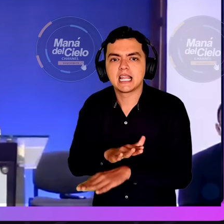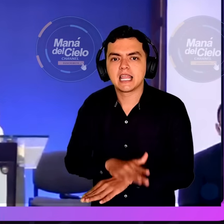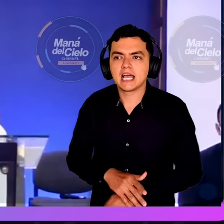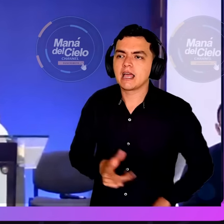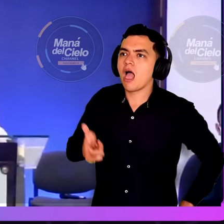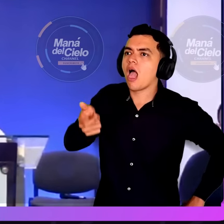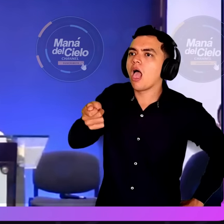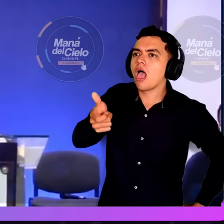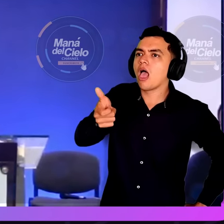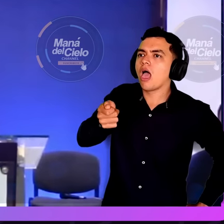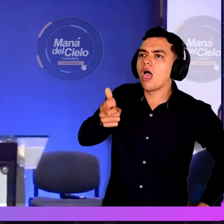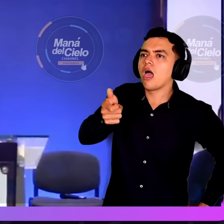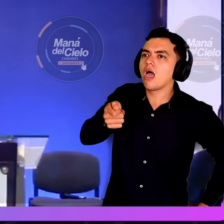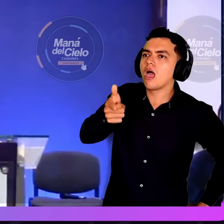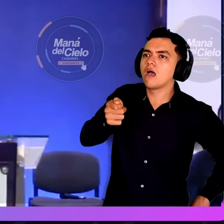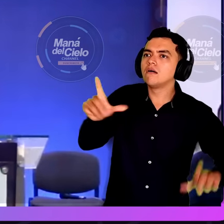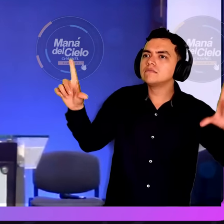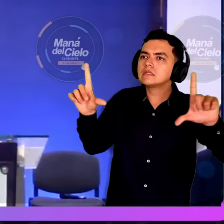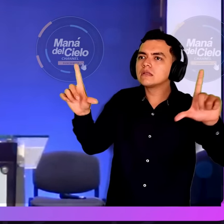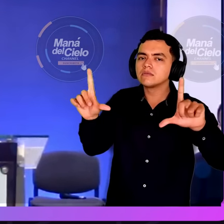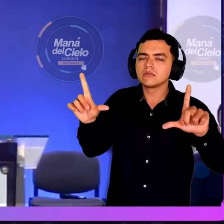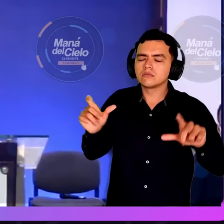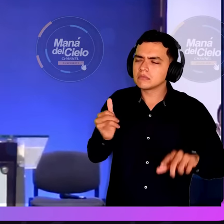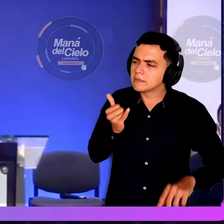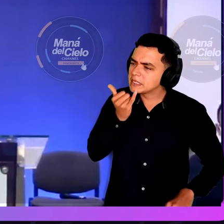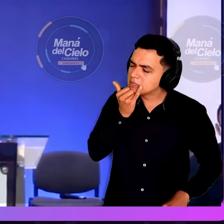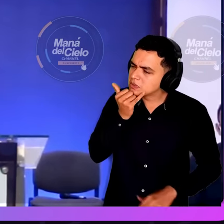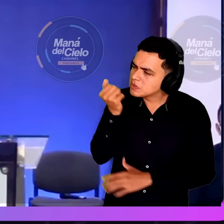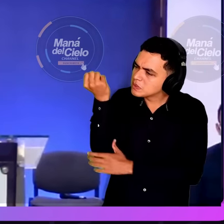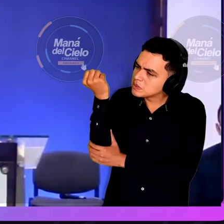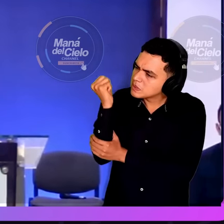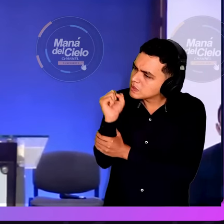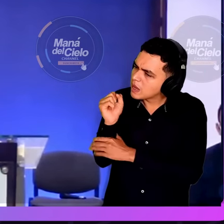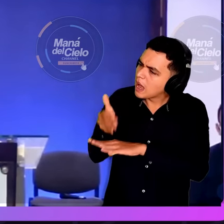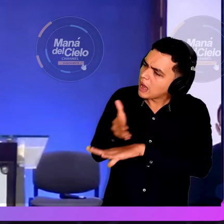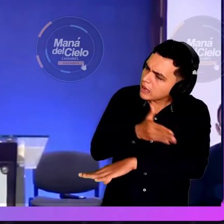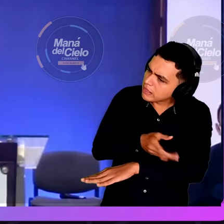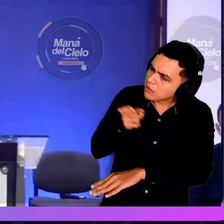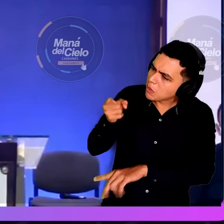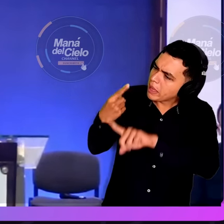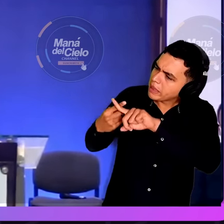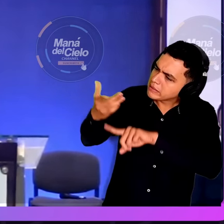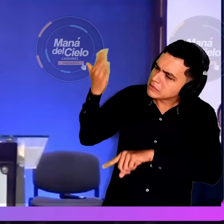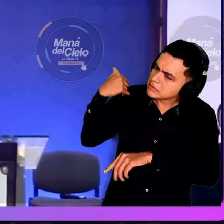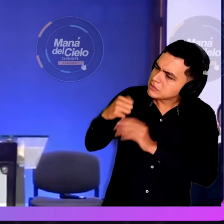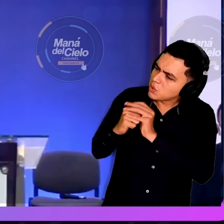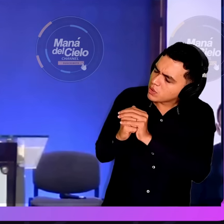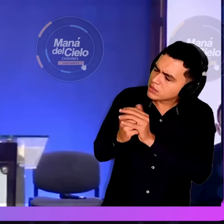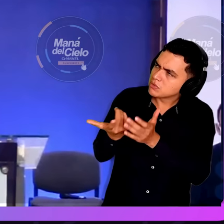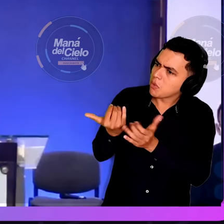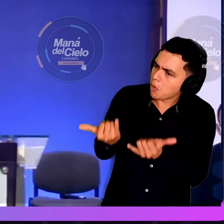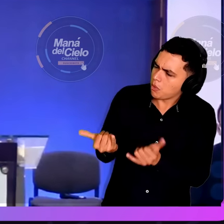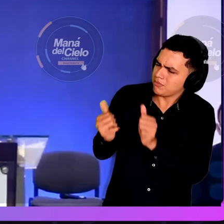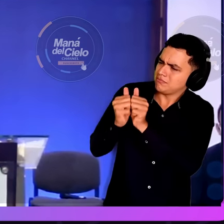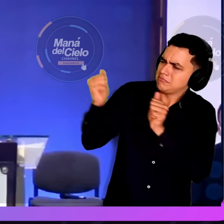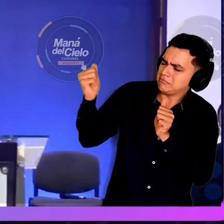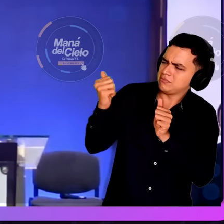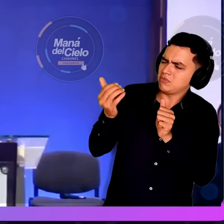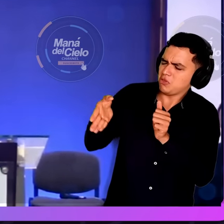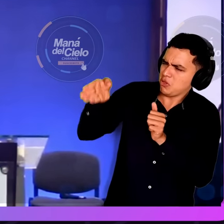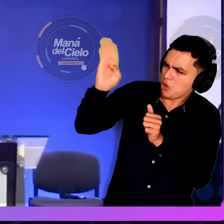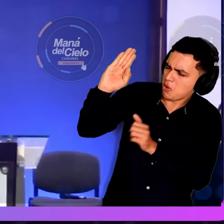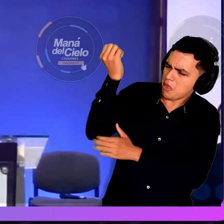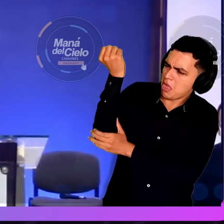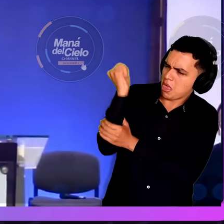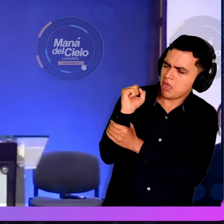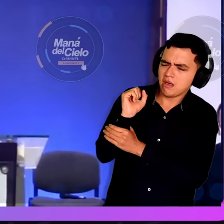hermana, hablando completamente diferente, ya anciana. Ya ella pasó a la eternidad. Pero